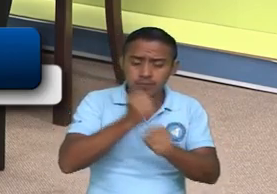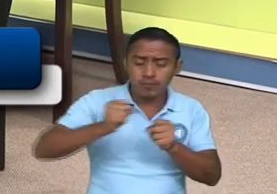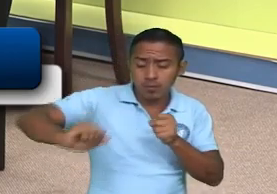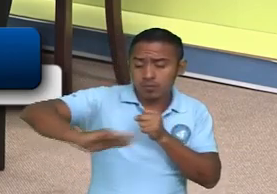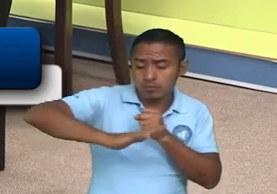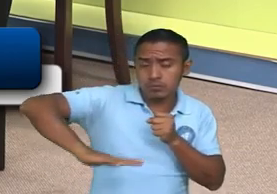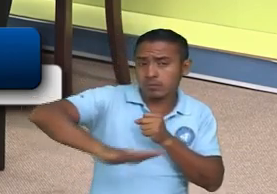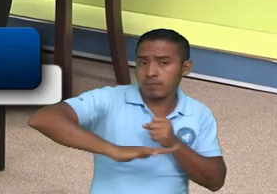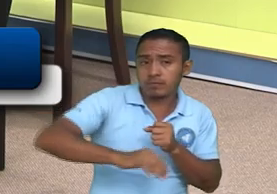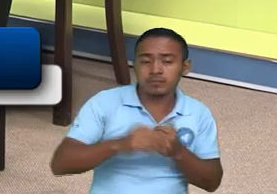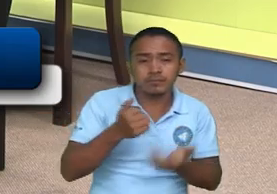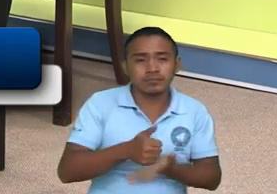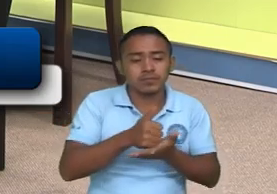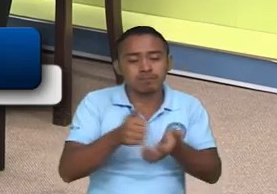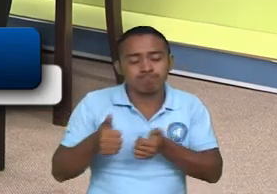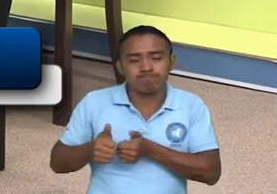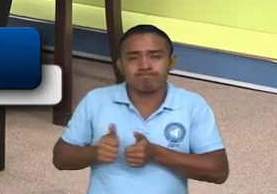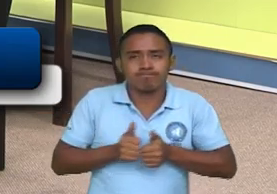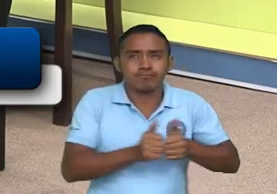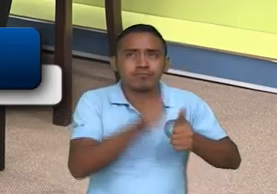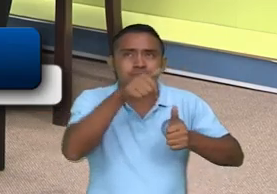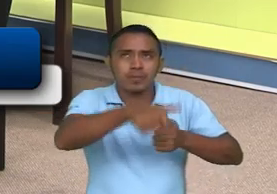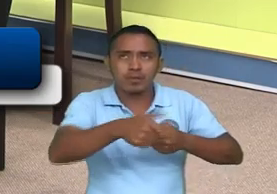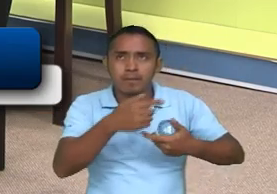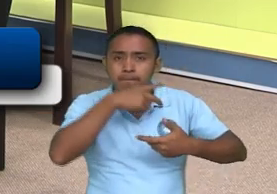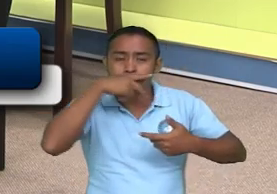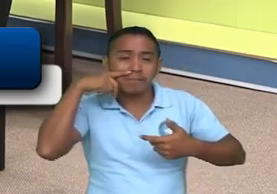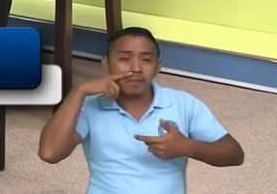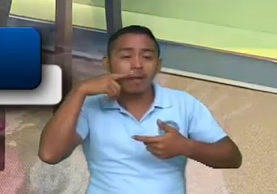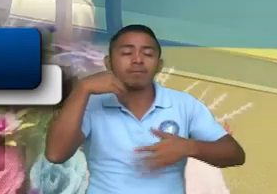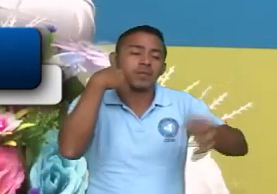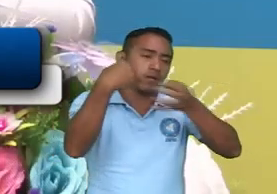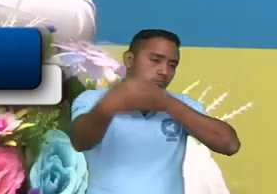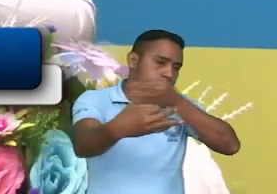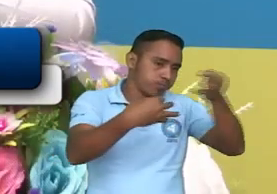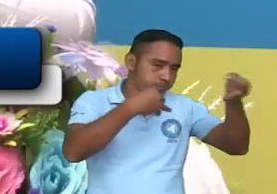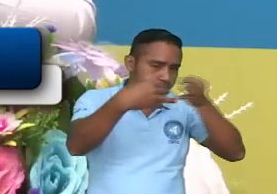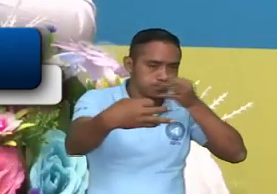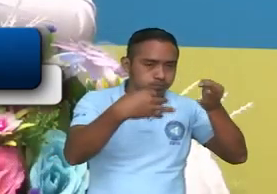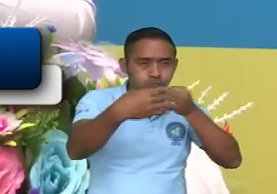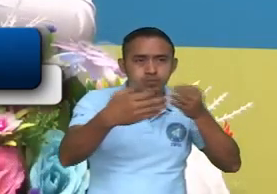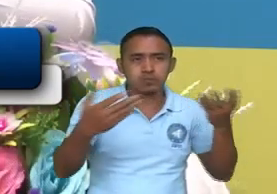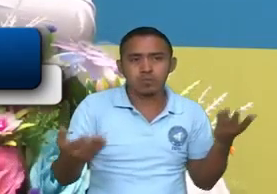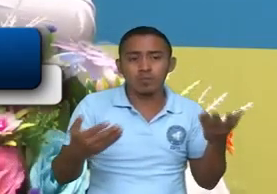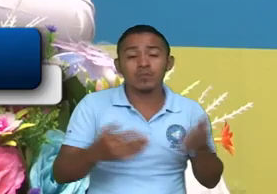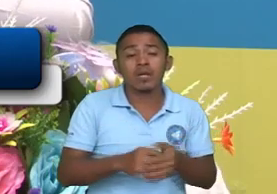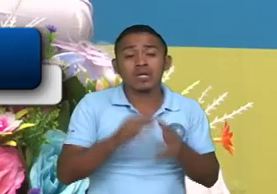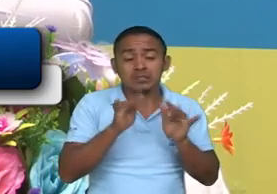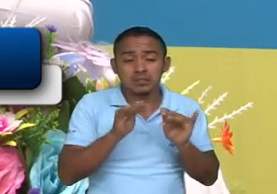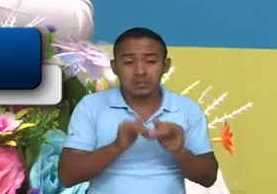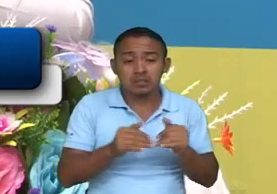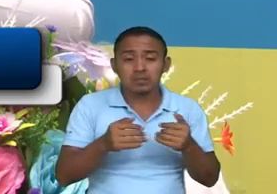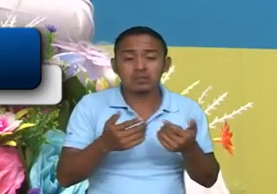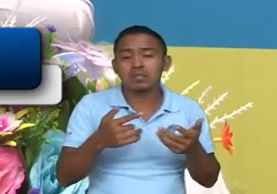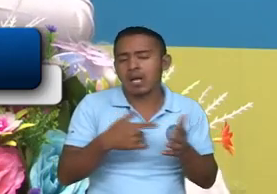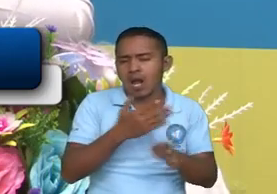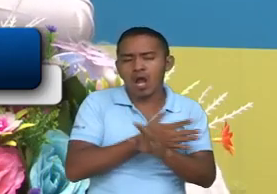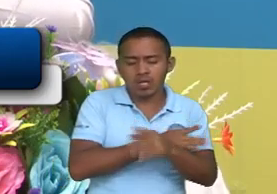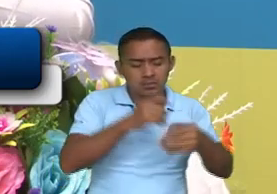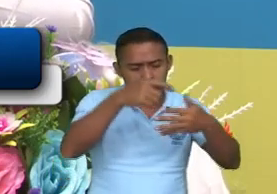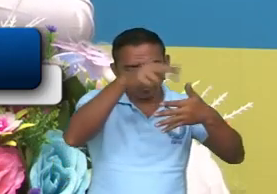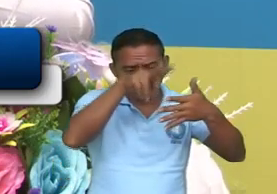predominantemente el sistema público, que es donde nosotros trabajamos, tenemos un grupo de autoayuda y de apoyo a estos papás. Tenemos un grupo